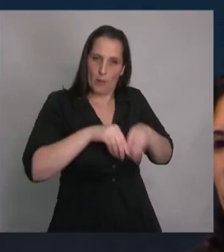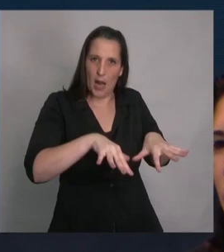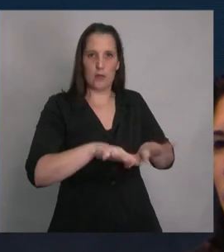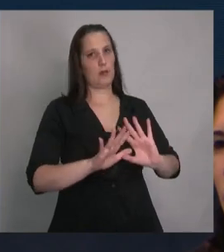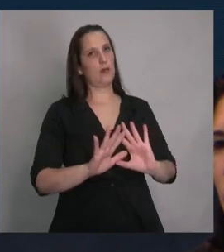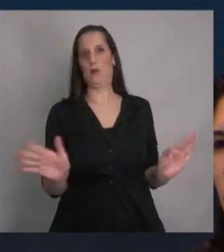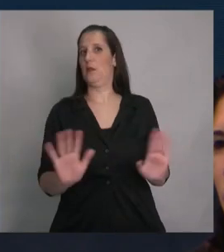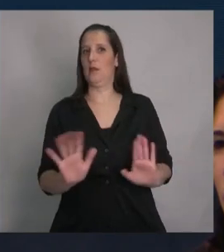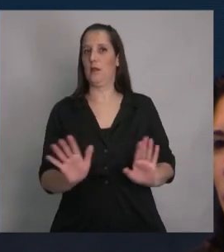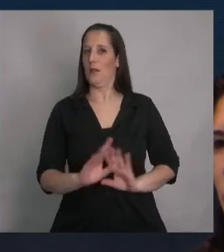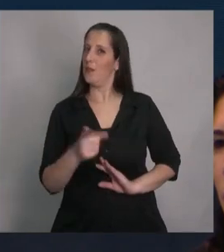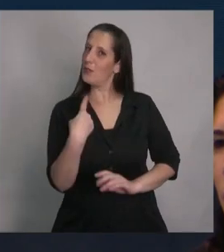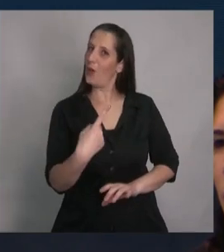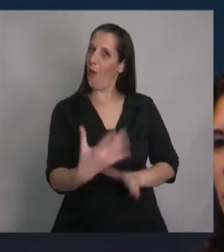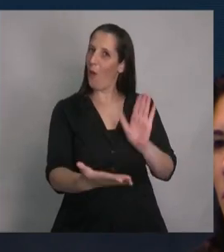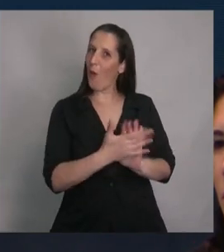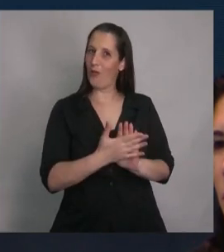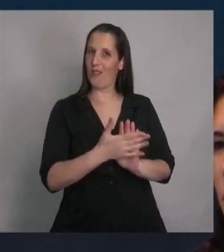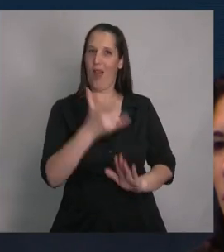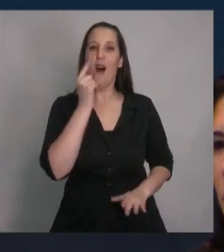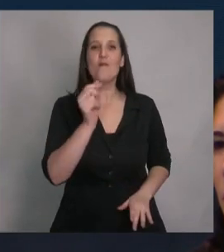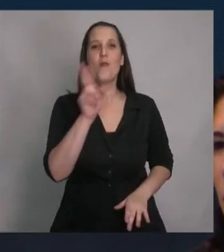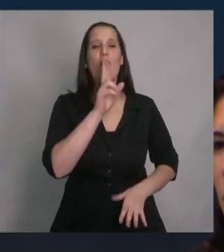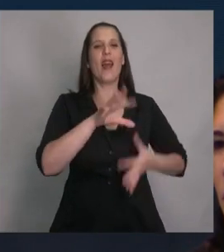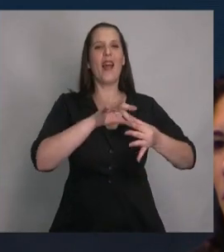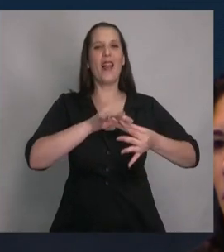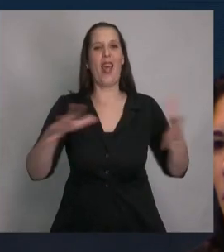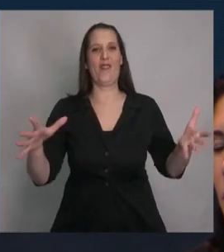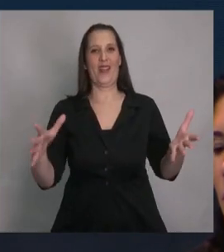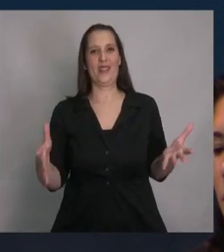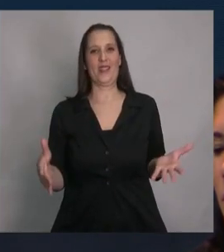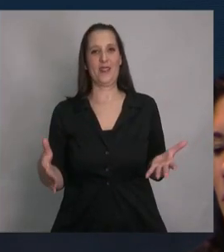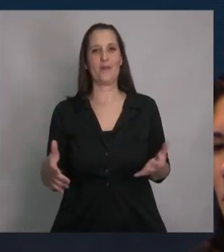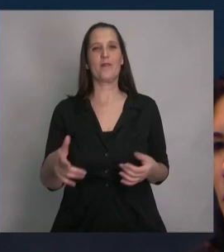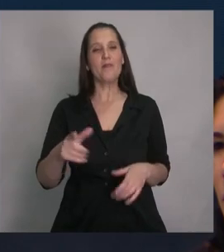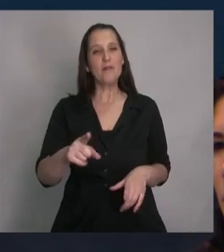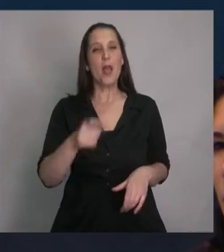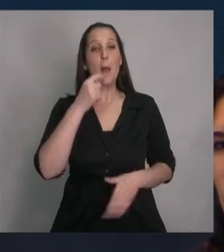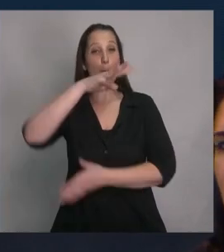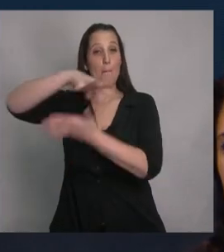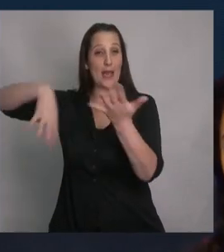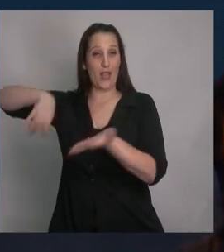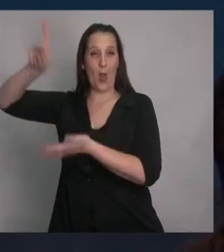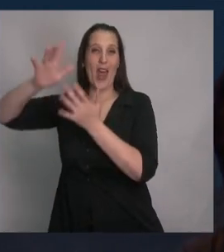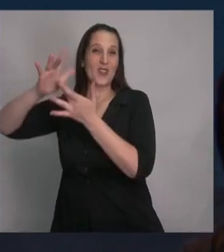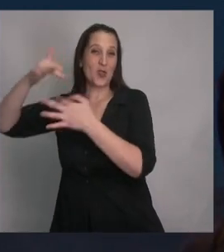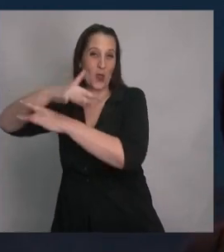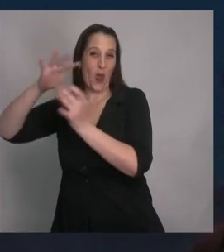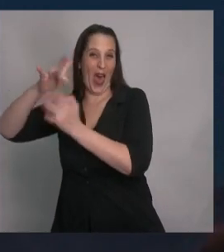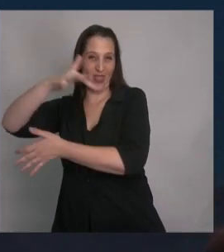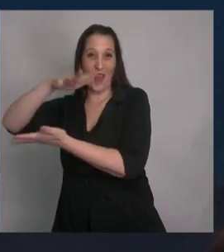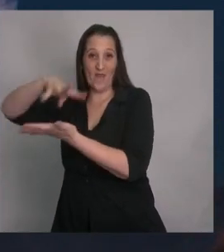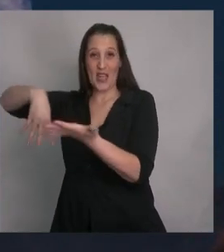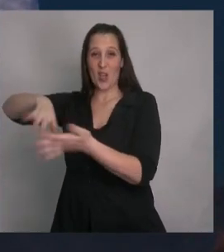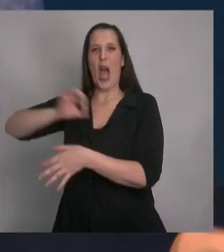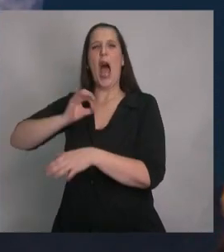generar una comunidad de hombres y de mujeres libres. Miren una cosa, Barcelona es una ciudad que en los años